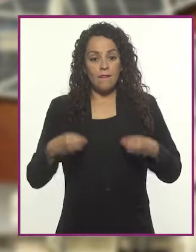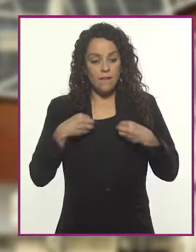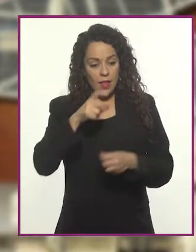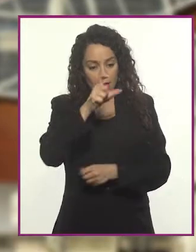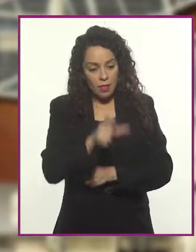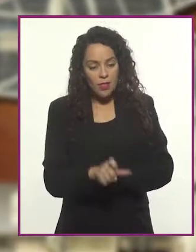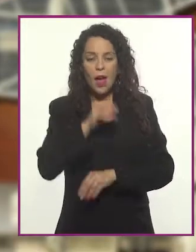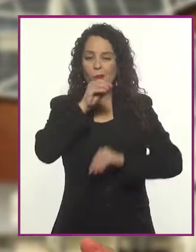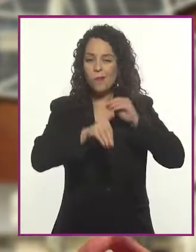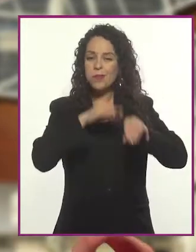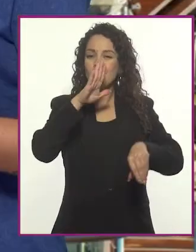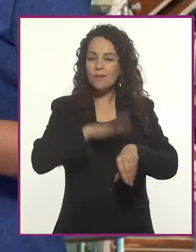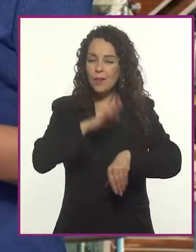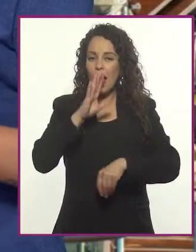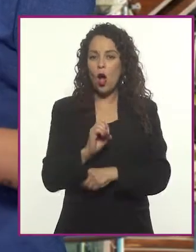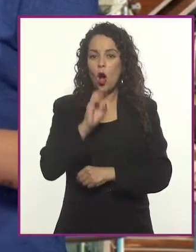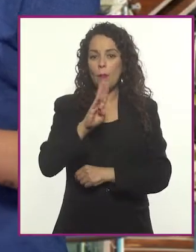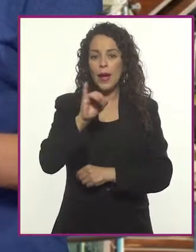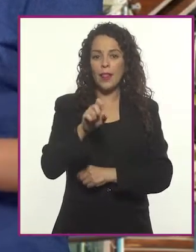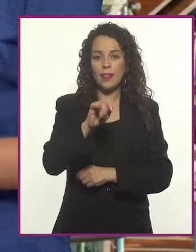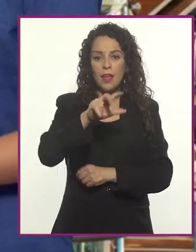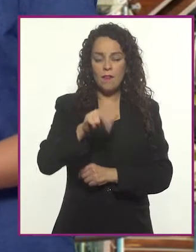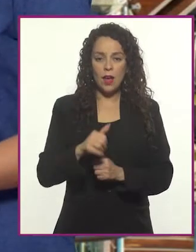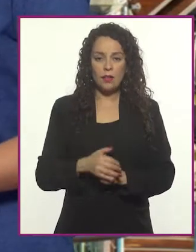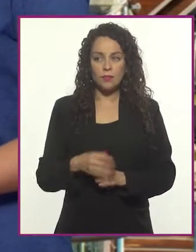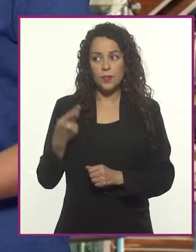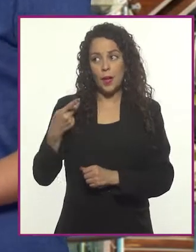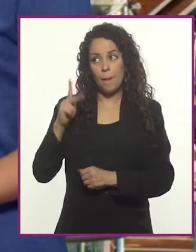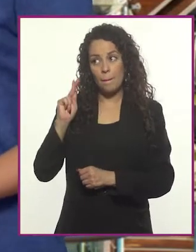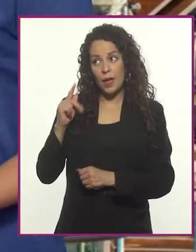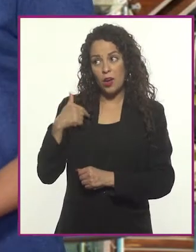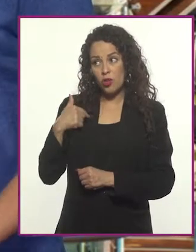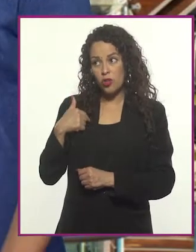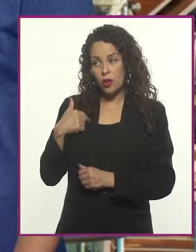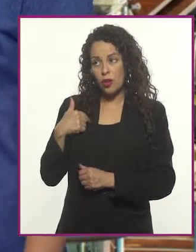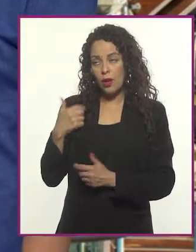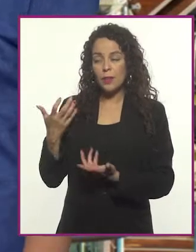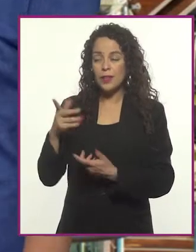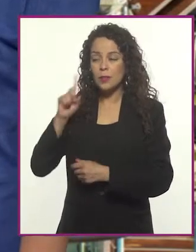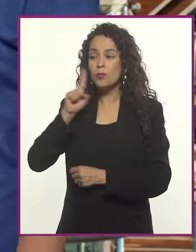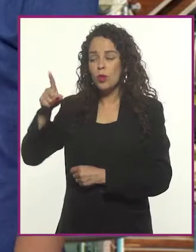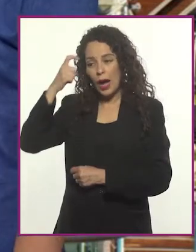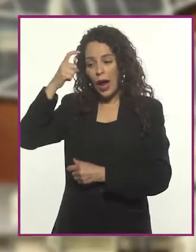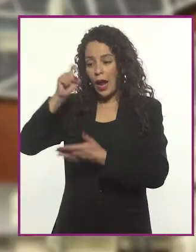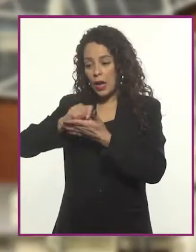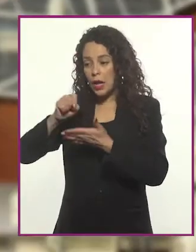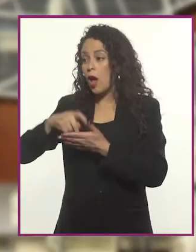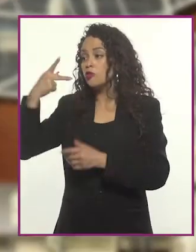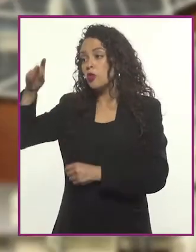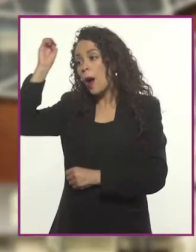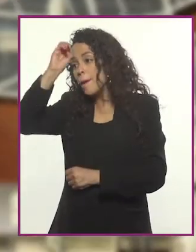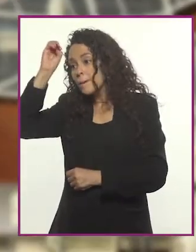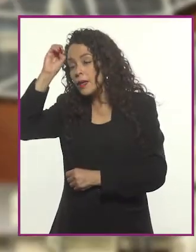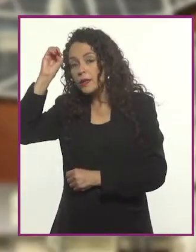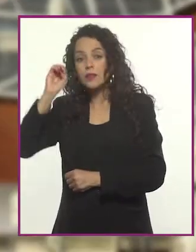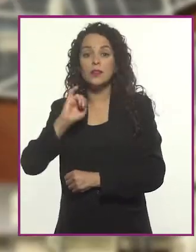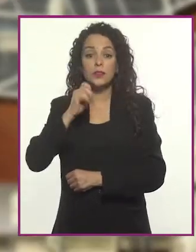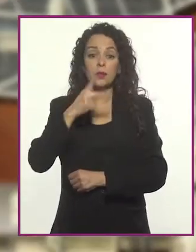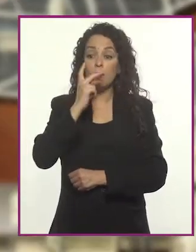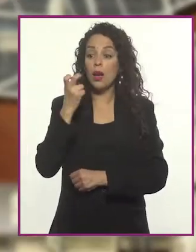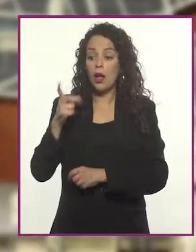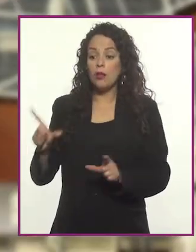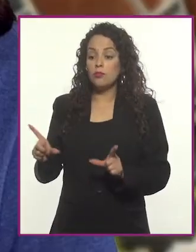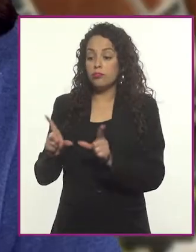subjetiva. Pero la narradora lo cuenta desde su punto de vista. Pero es solo en la